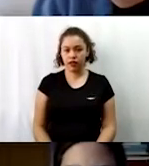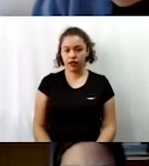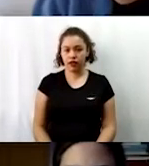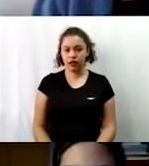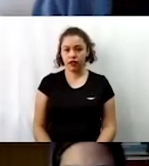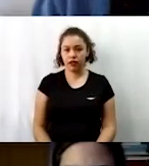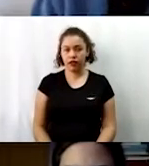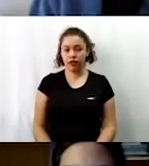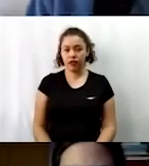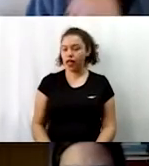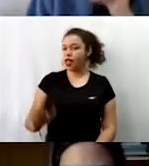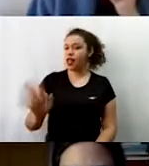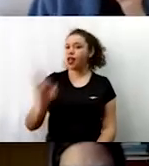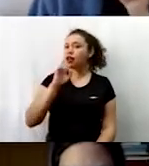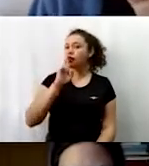Tenemos una respuesta por ahí.